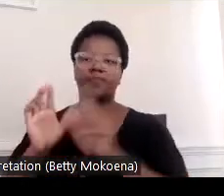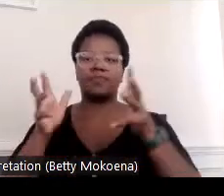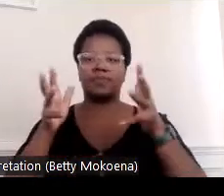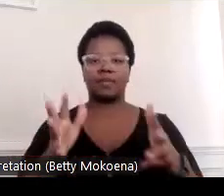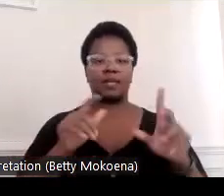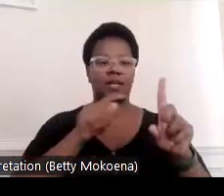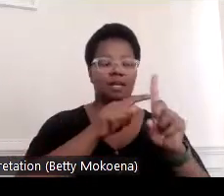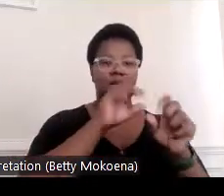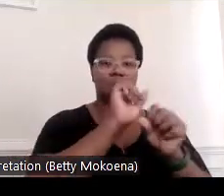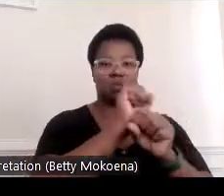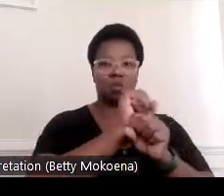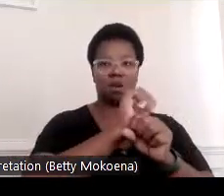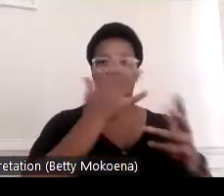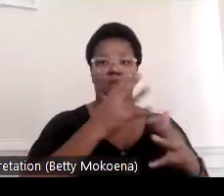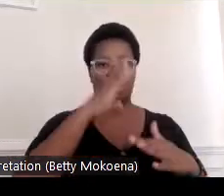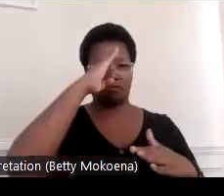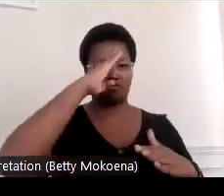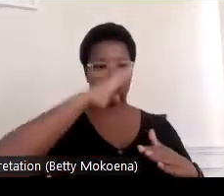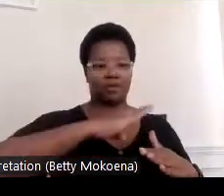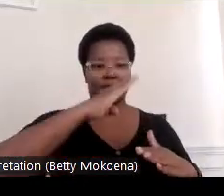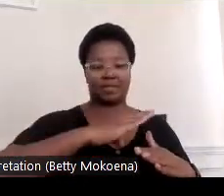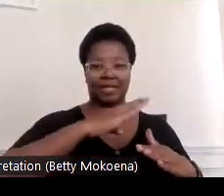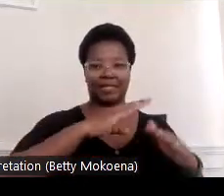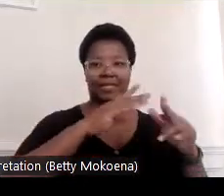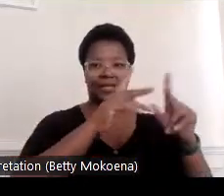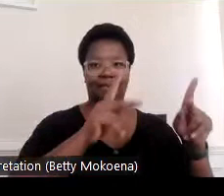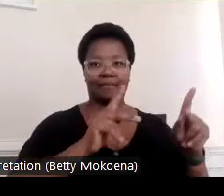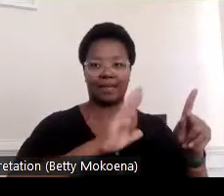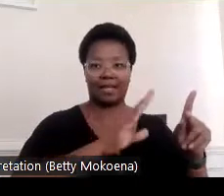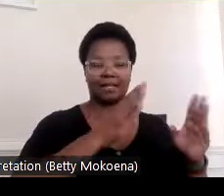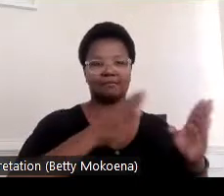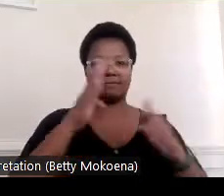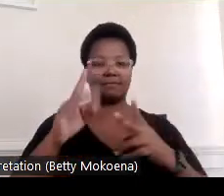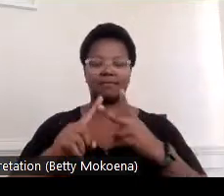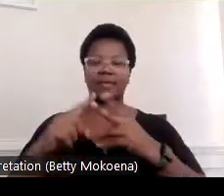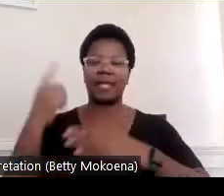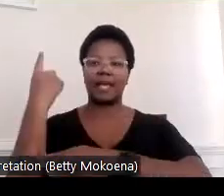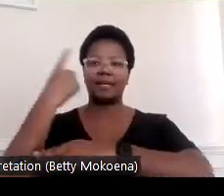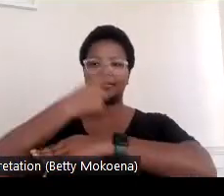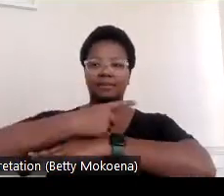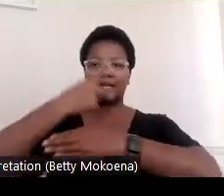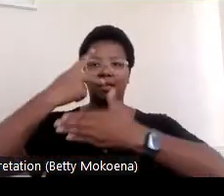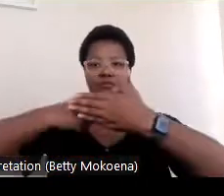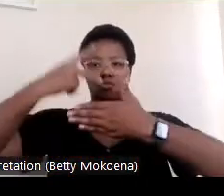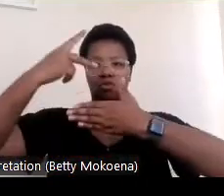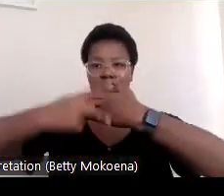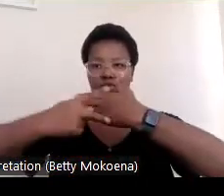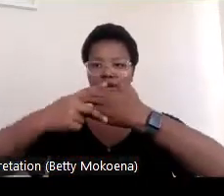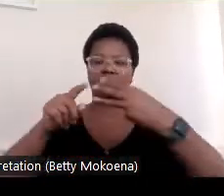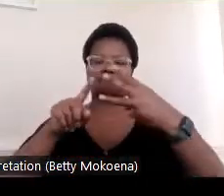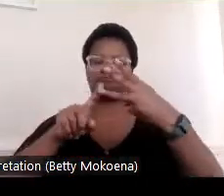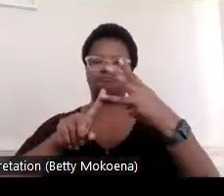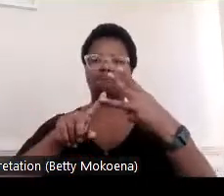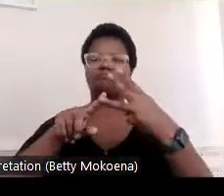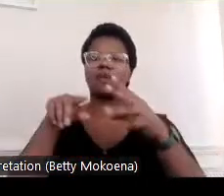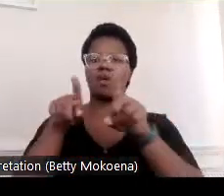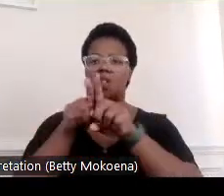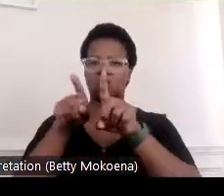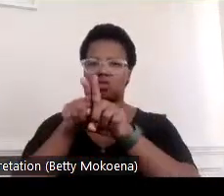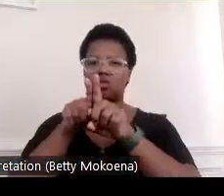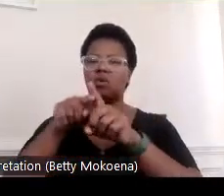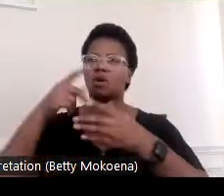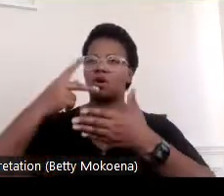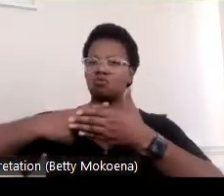que han trabajado en ensalaciones residenciales al igual que programas diurnos y otros